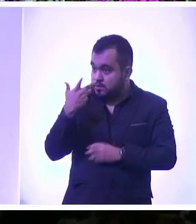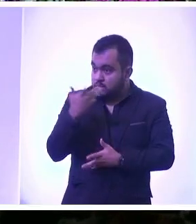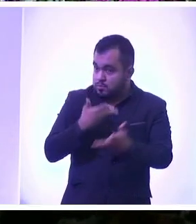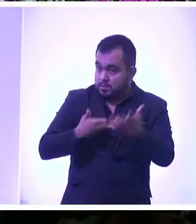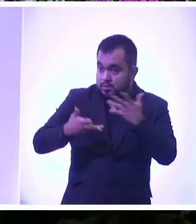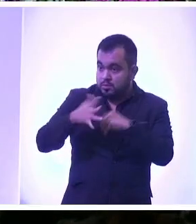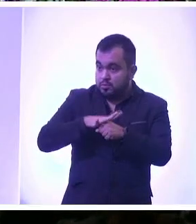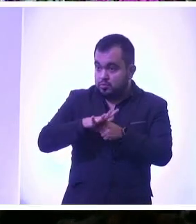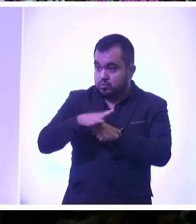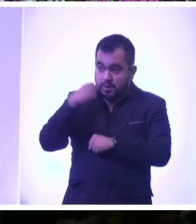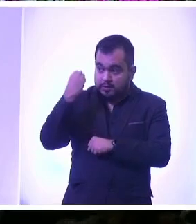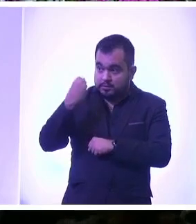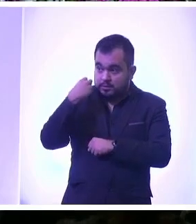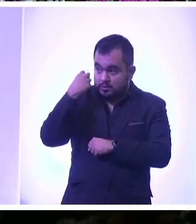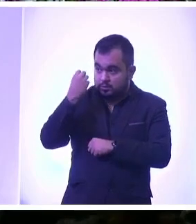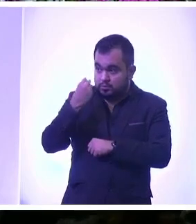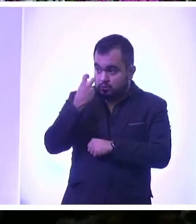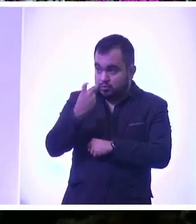ese